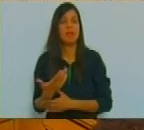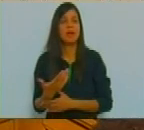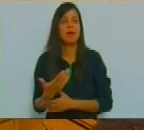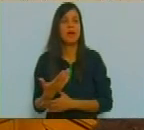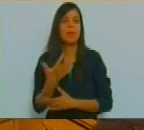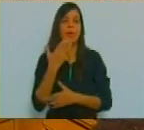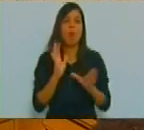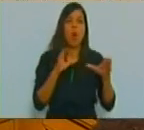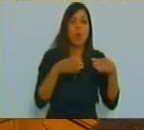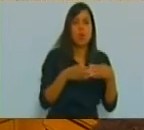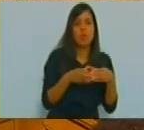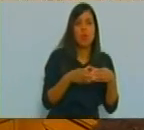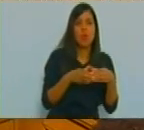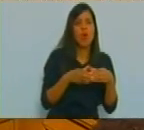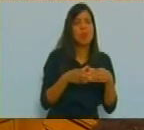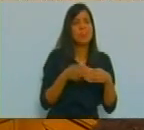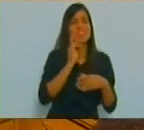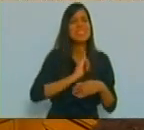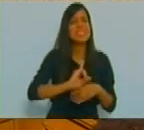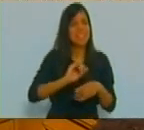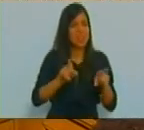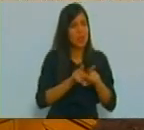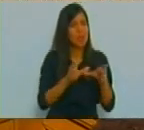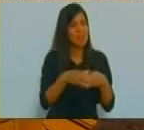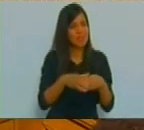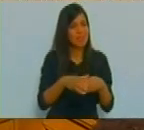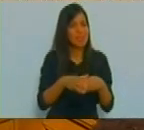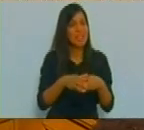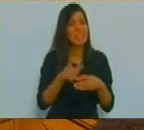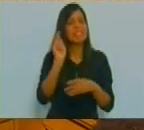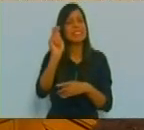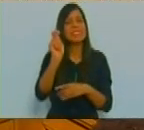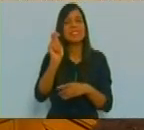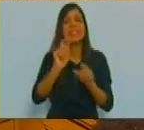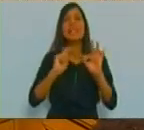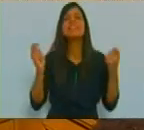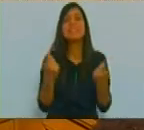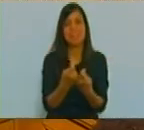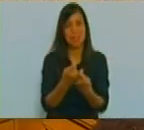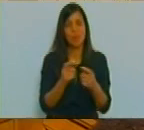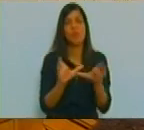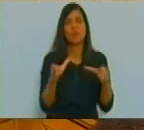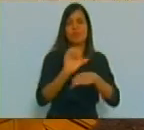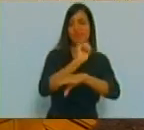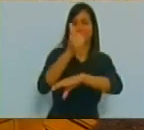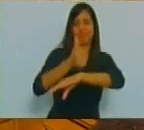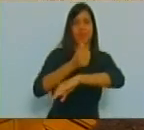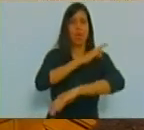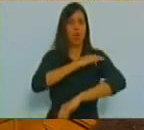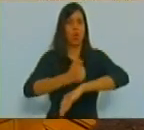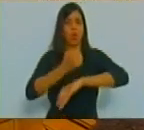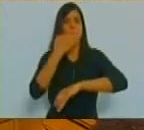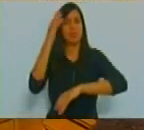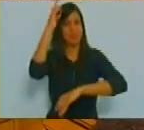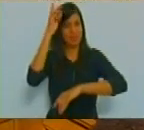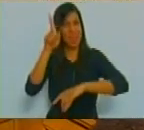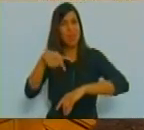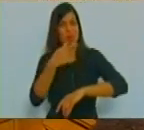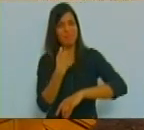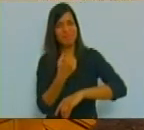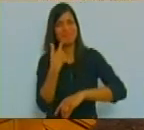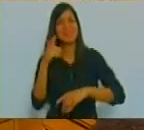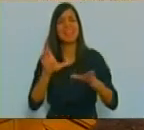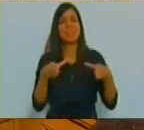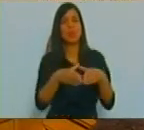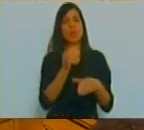david la famosa tribu los que son abogados en esta asamblea y además el ciudadano común de